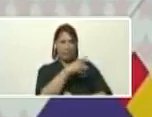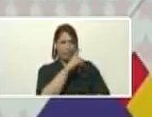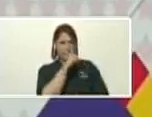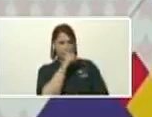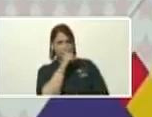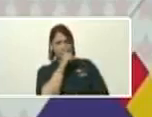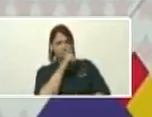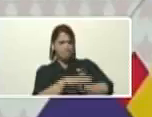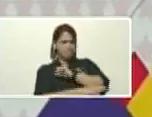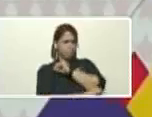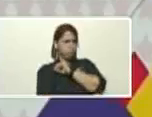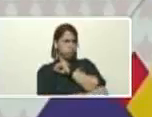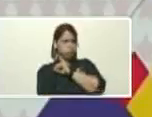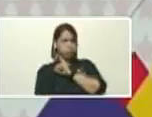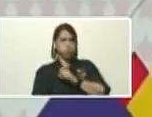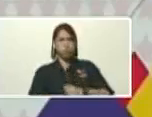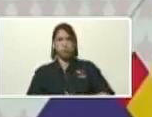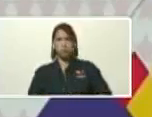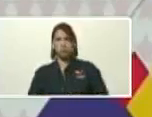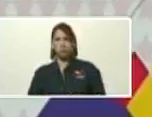sindical burocrática,